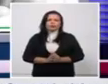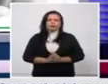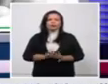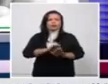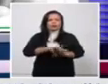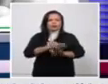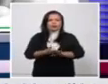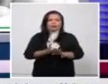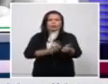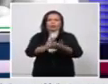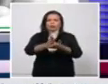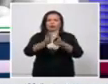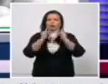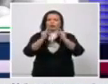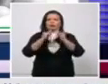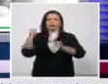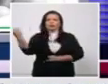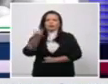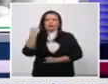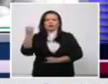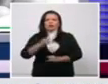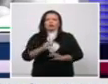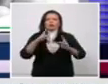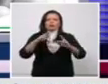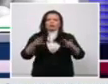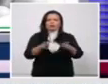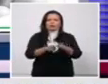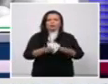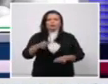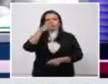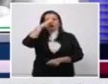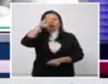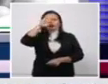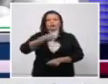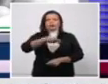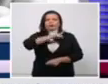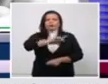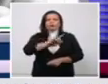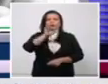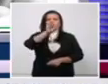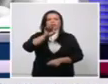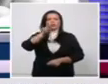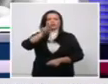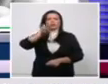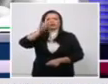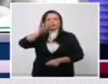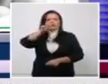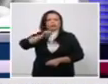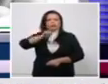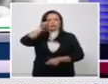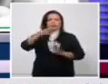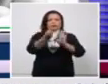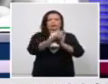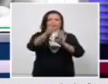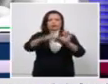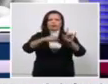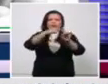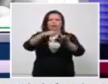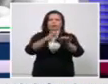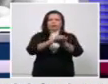situación internacional. Y Cuba reportó al cierre del día de ayer 823 pacientes diagnosticados con la